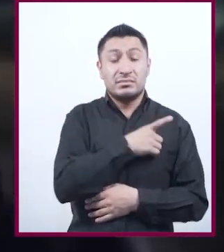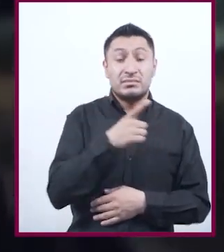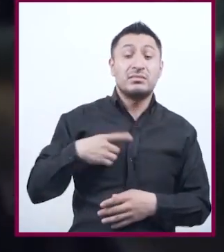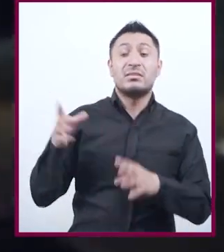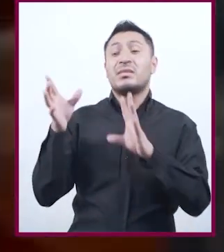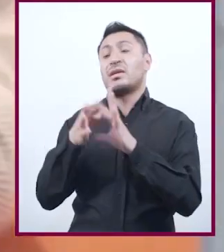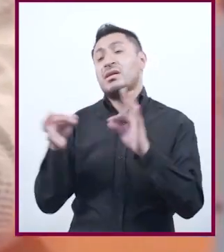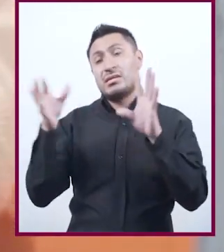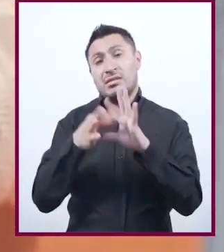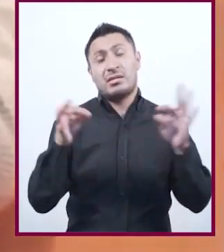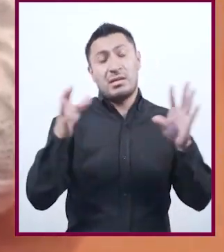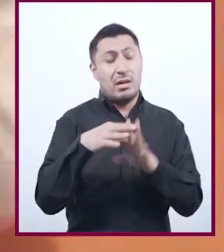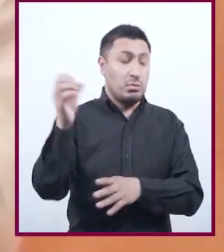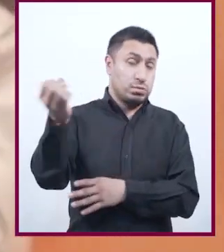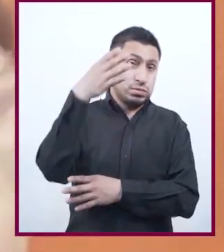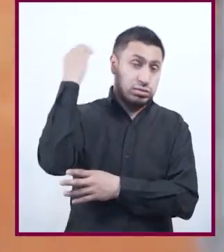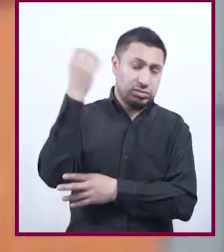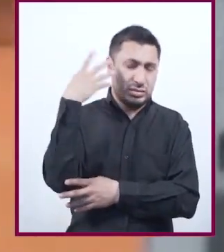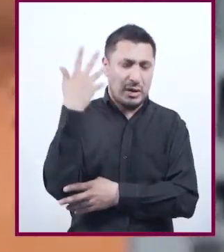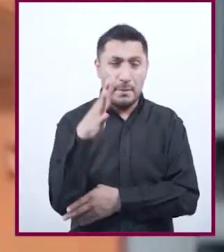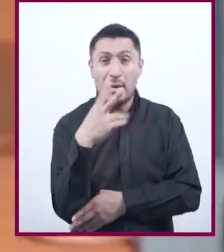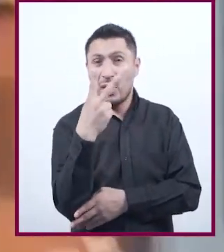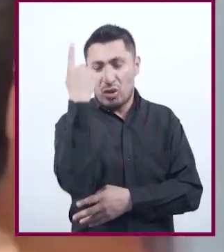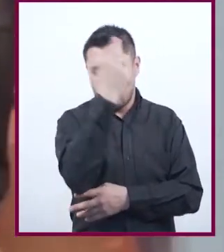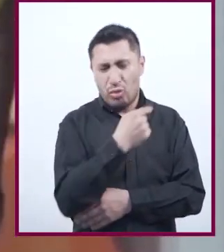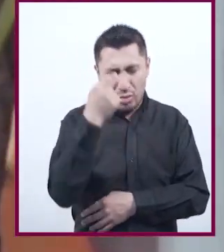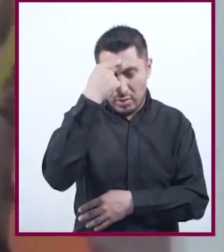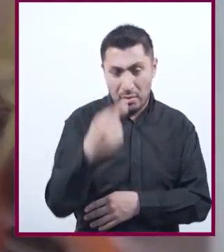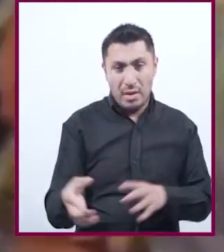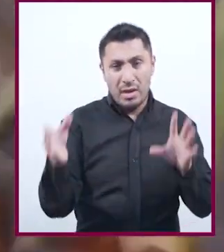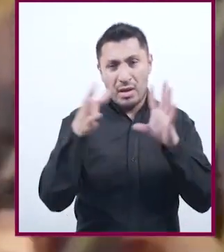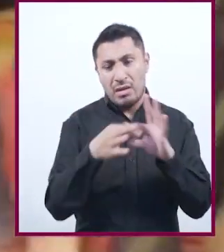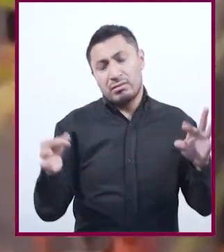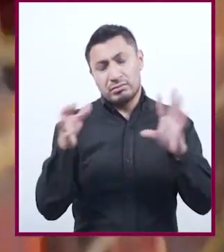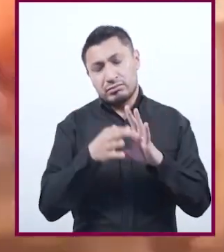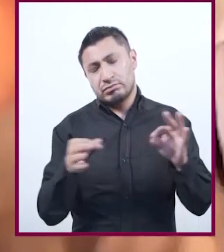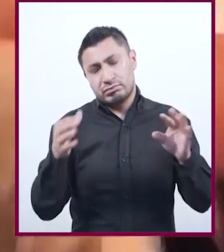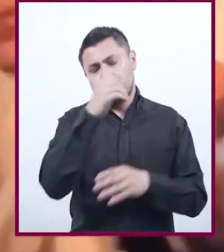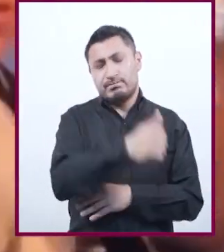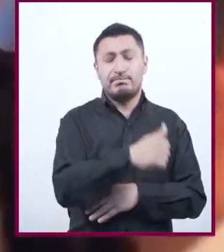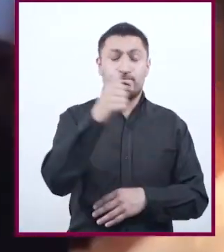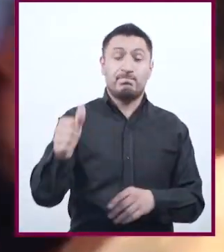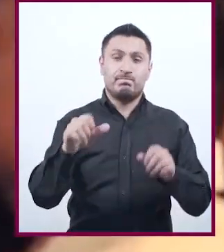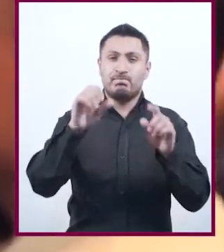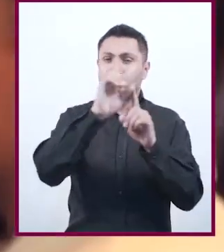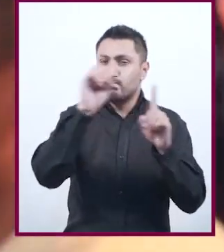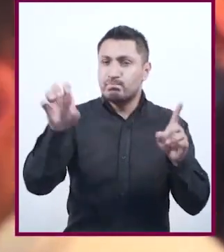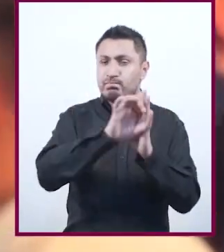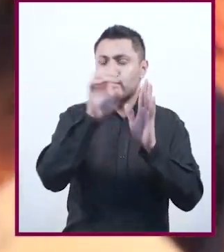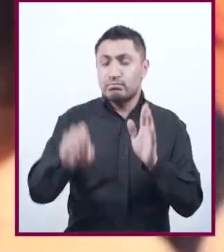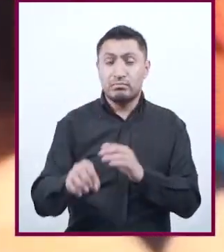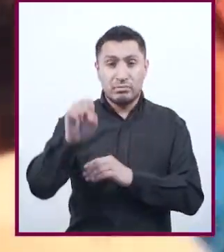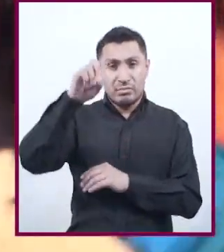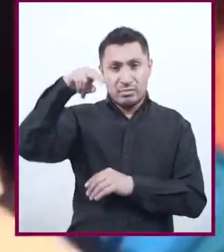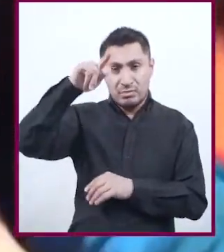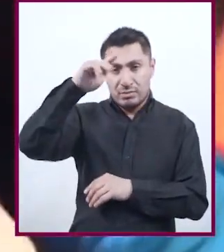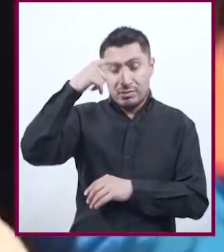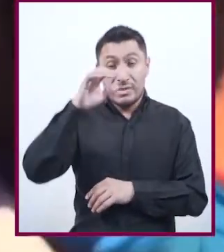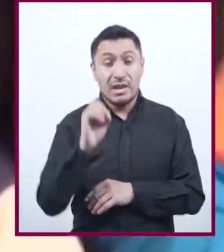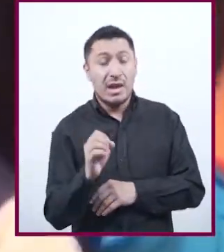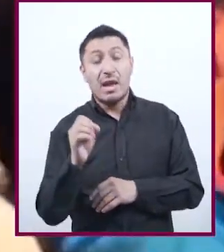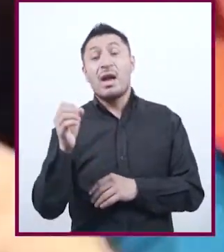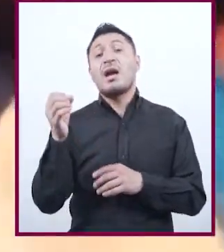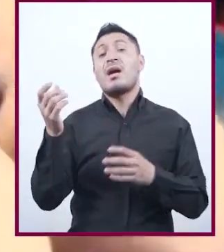para explicarles cada organización, por ejemplo, de Santiago Acahualtepec, que tiene la tradición de los